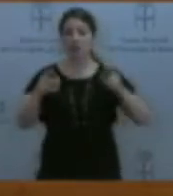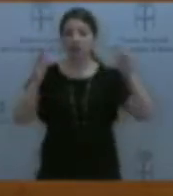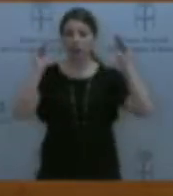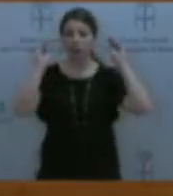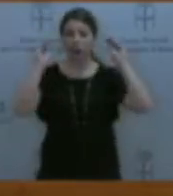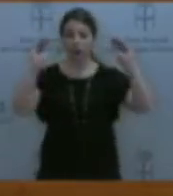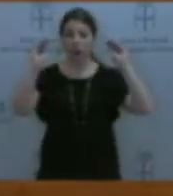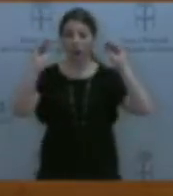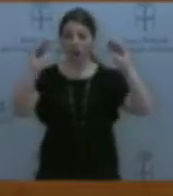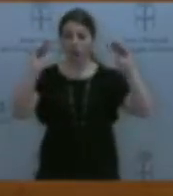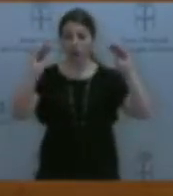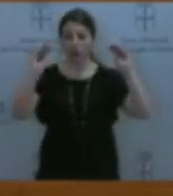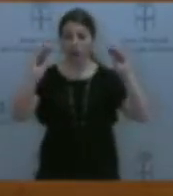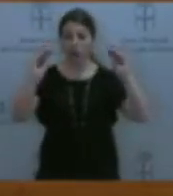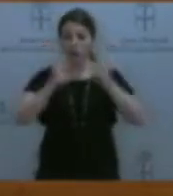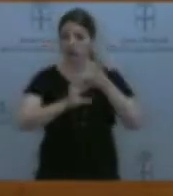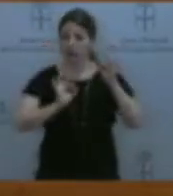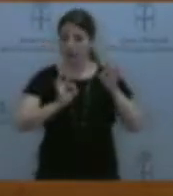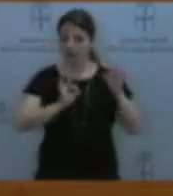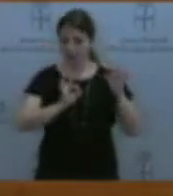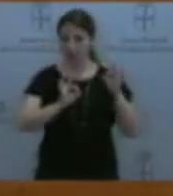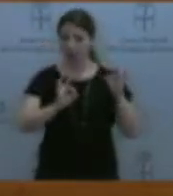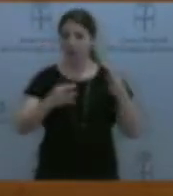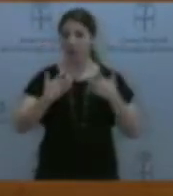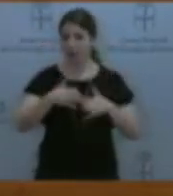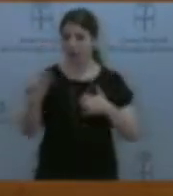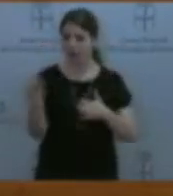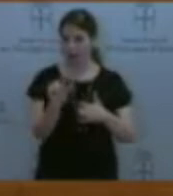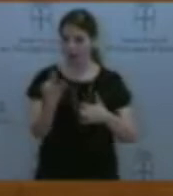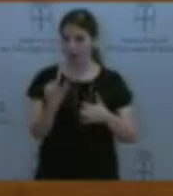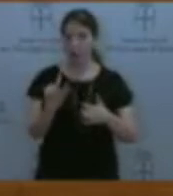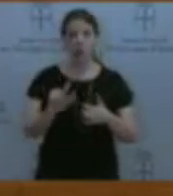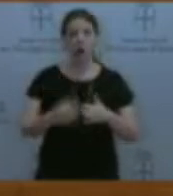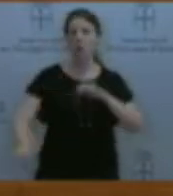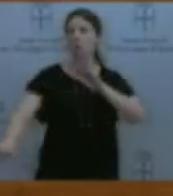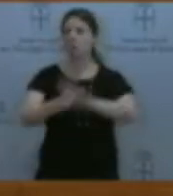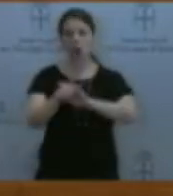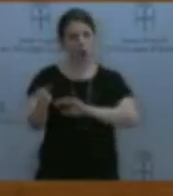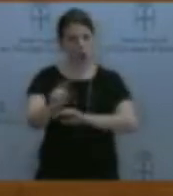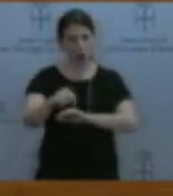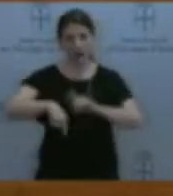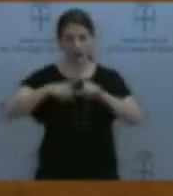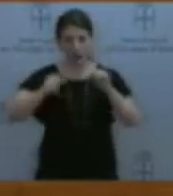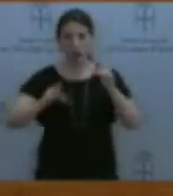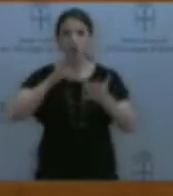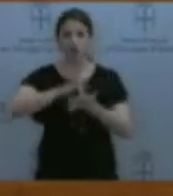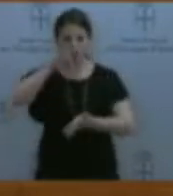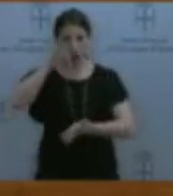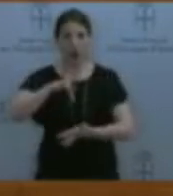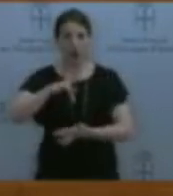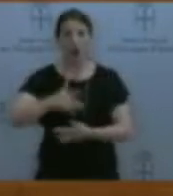que funcione, no que estafe, como ha ocurrido en Asturias. Es fundamental establecer un tejido industrial